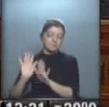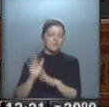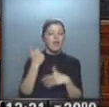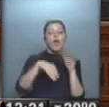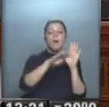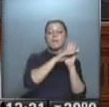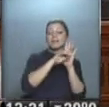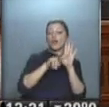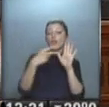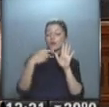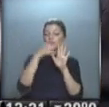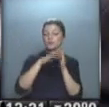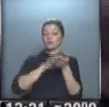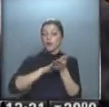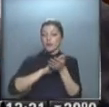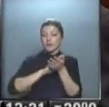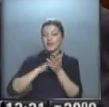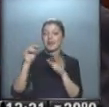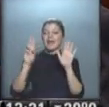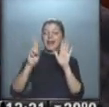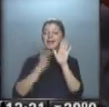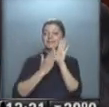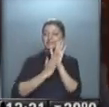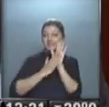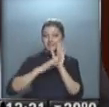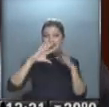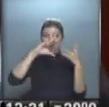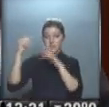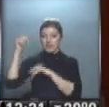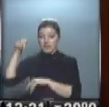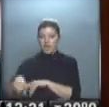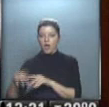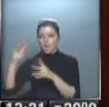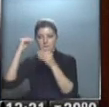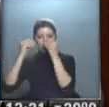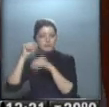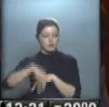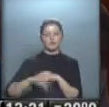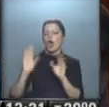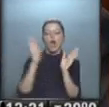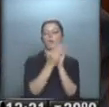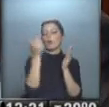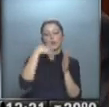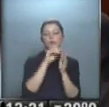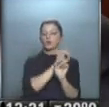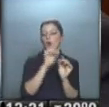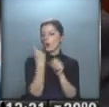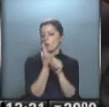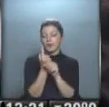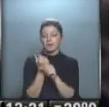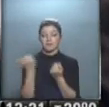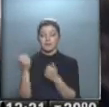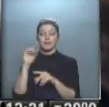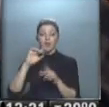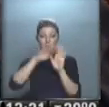las licencias de aire, donde sí afecta al grupo Clarín y es inconstitucional, y pasa lo mismo en el apartado 3, con las señales, donde afecta al